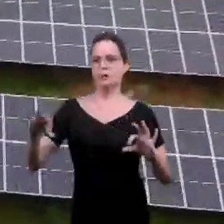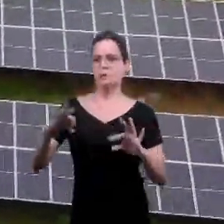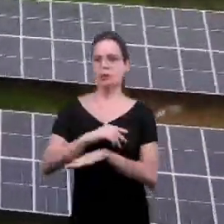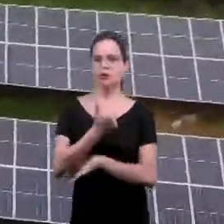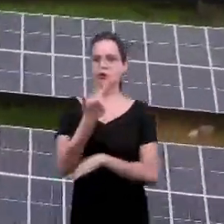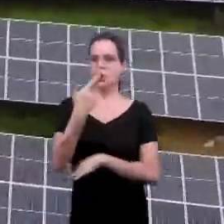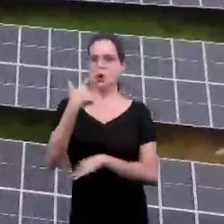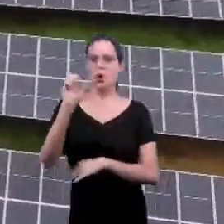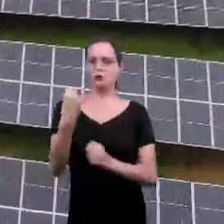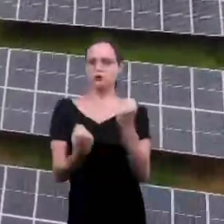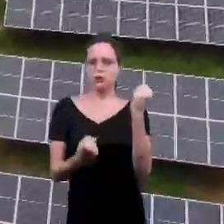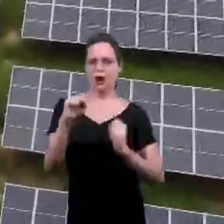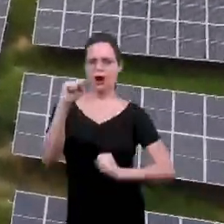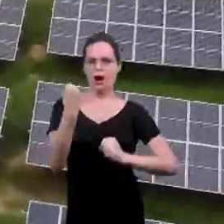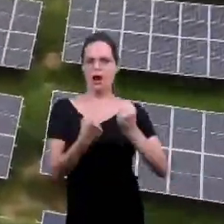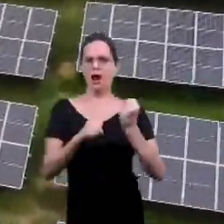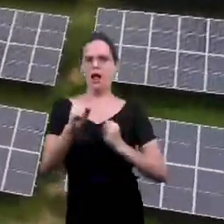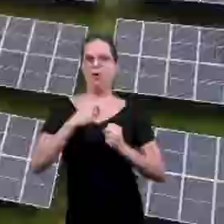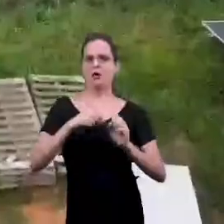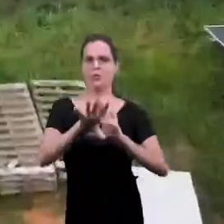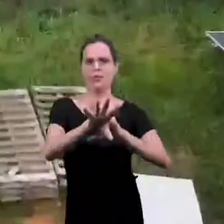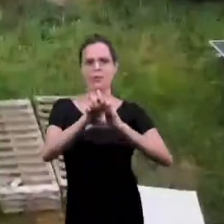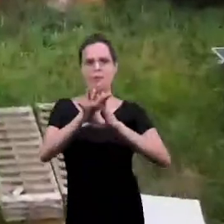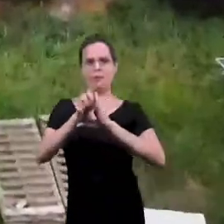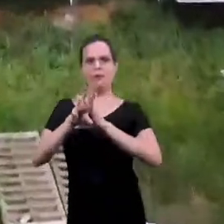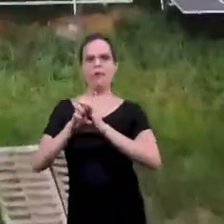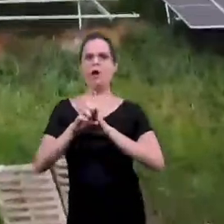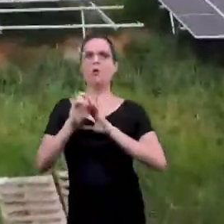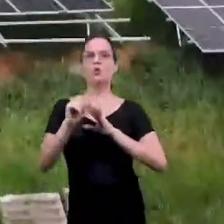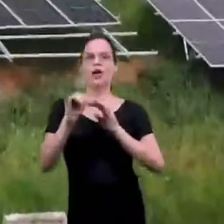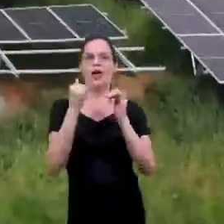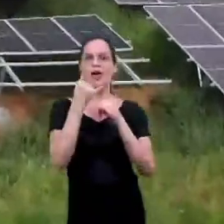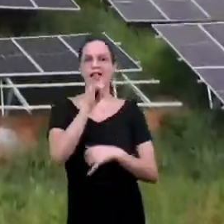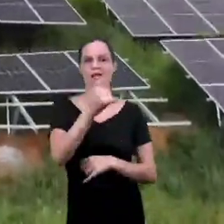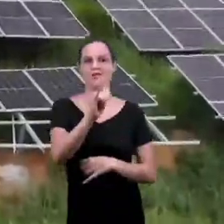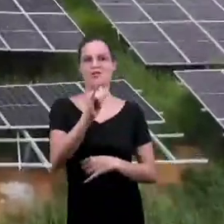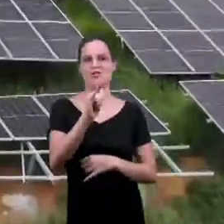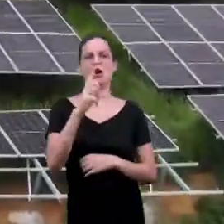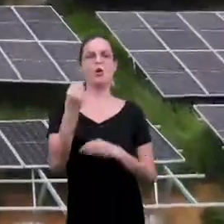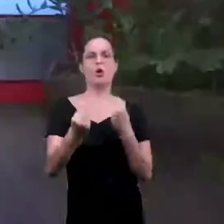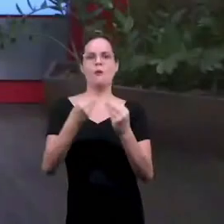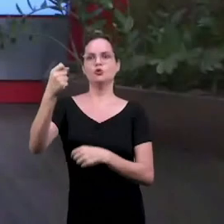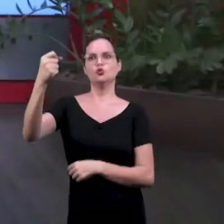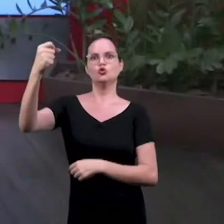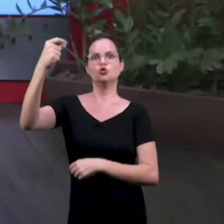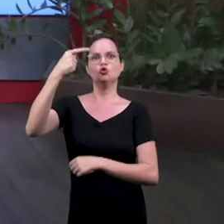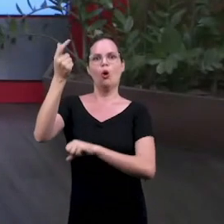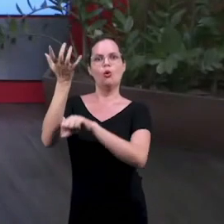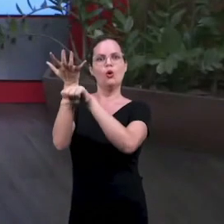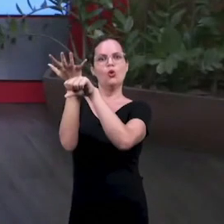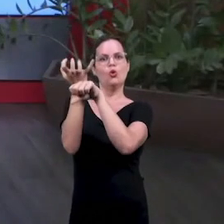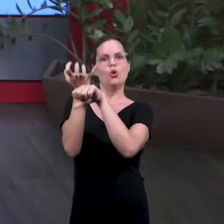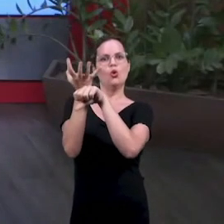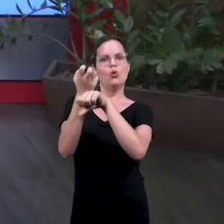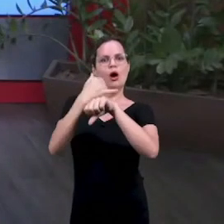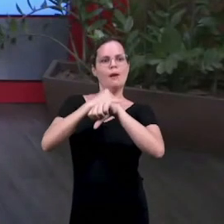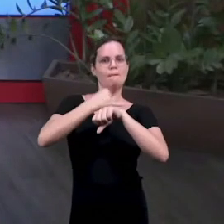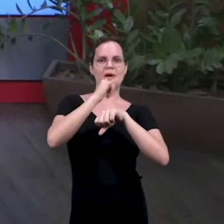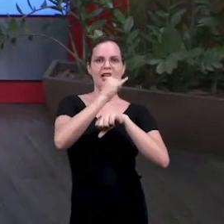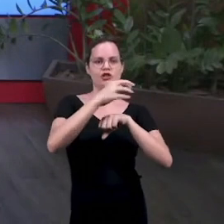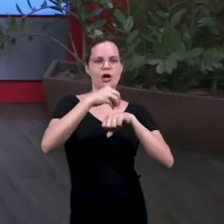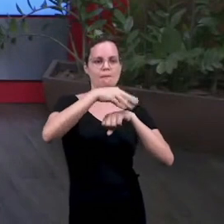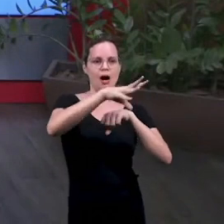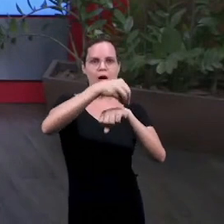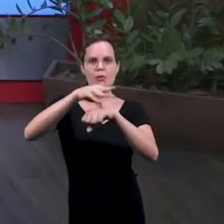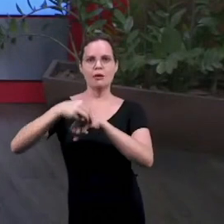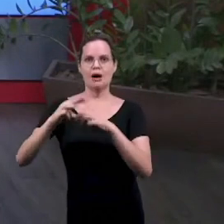esperanza en el municipio de La Sierra se está terminando una usina de captación de fotovoltaica que completa la